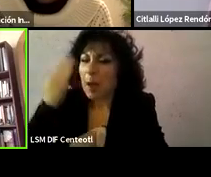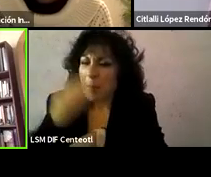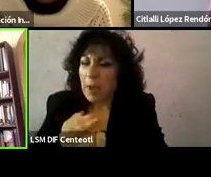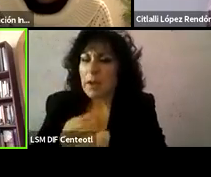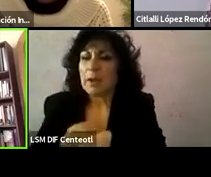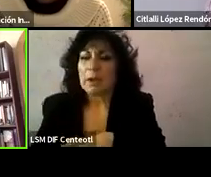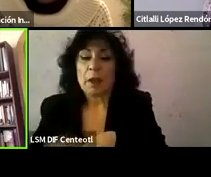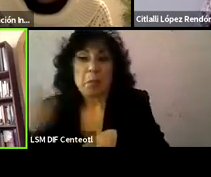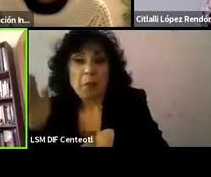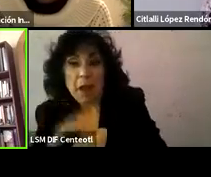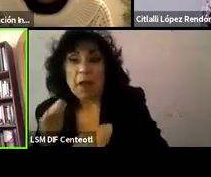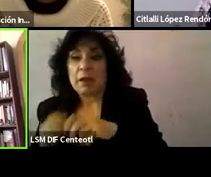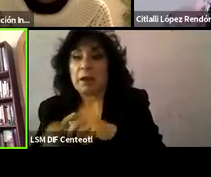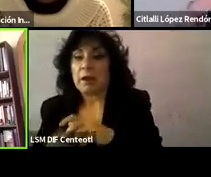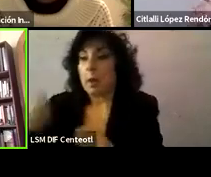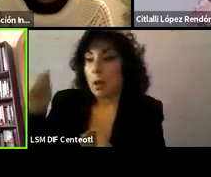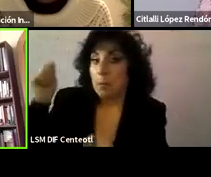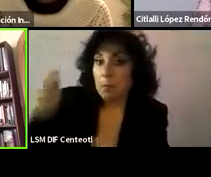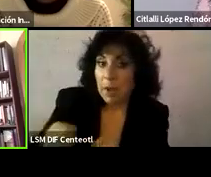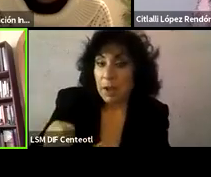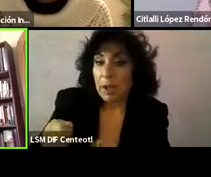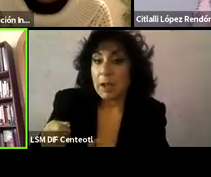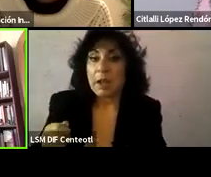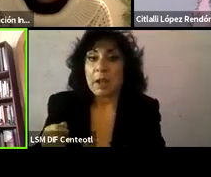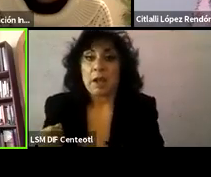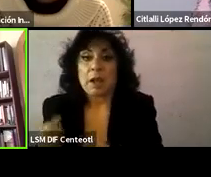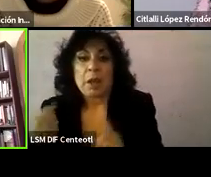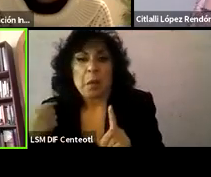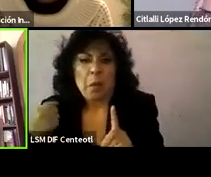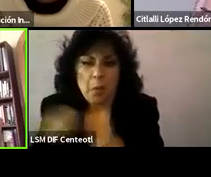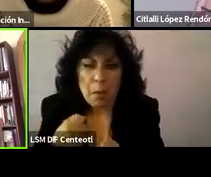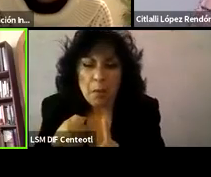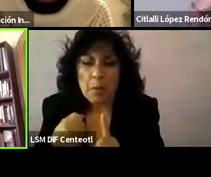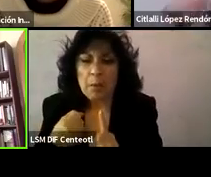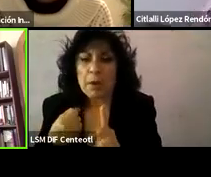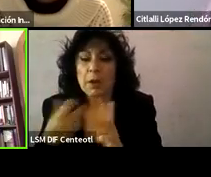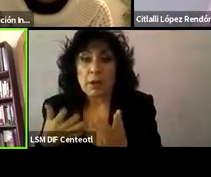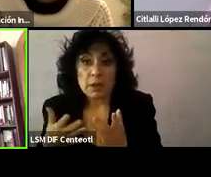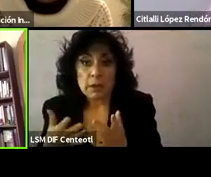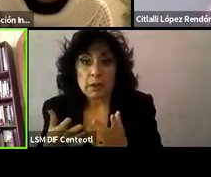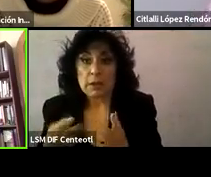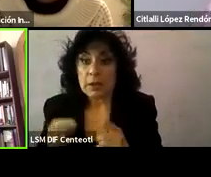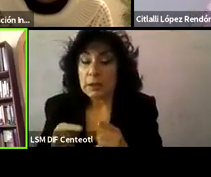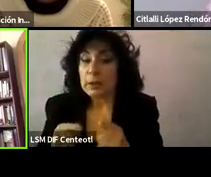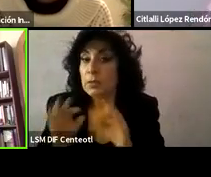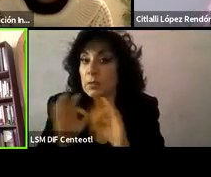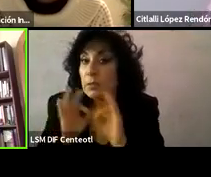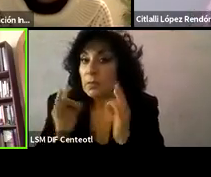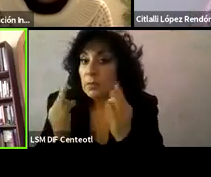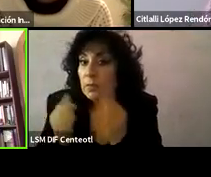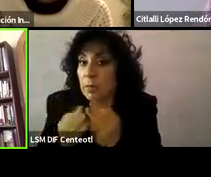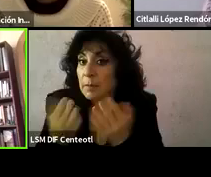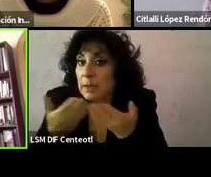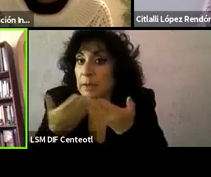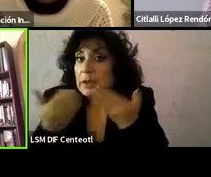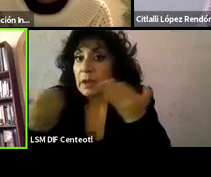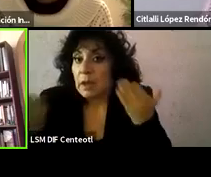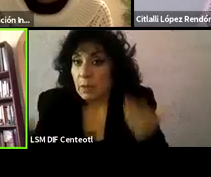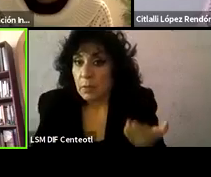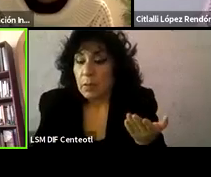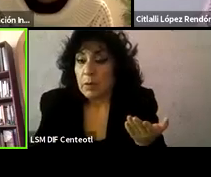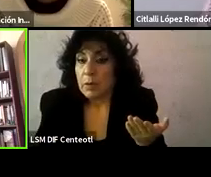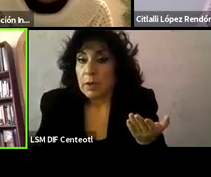que la vara, etc. O sea, y no estoy diciendo cosas que es del siglo pasado, las hemos oído ahora, ¿no? O